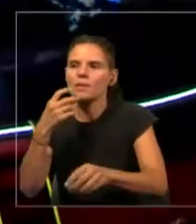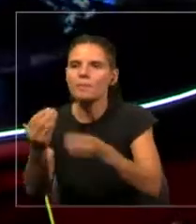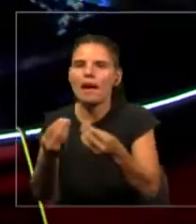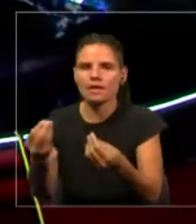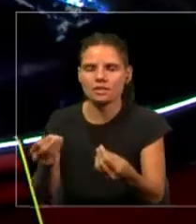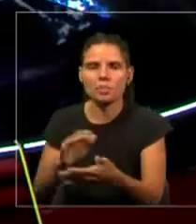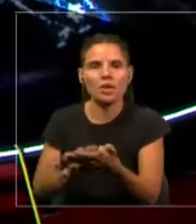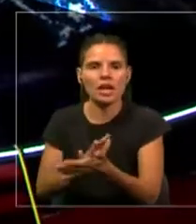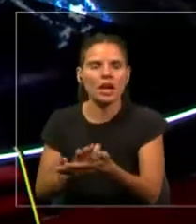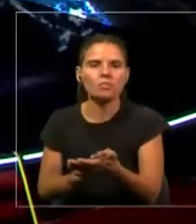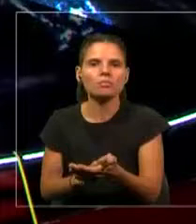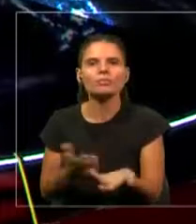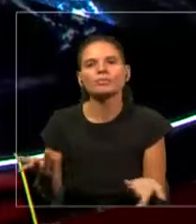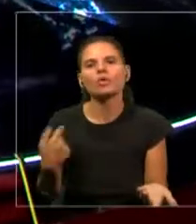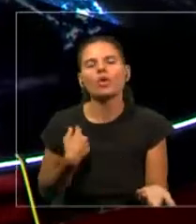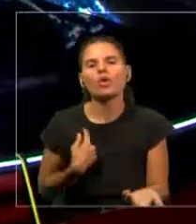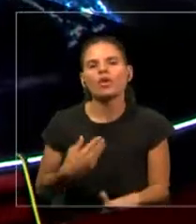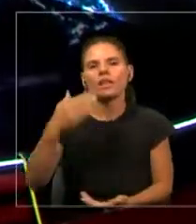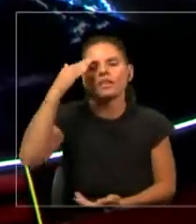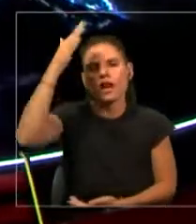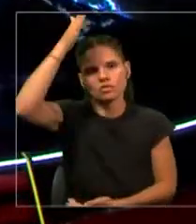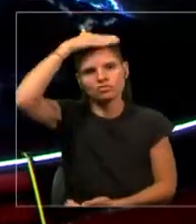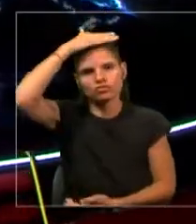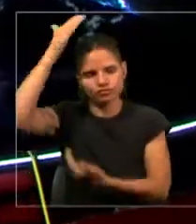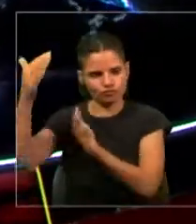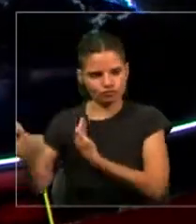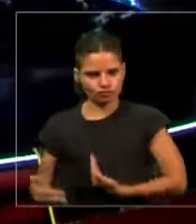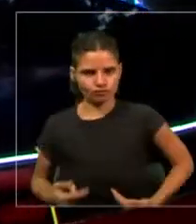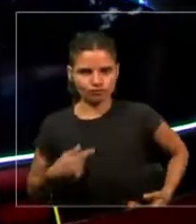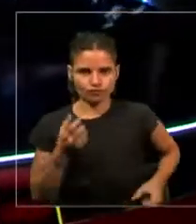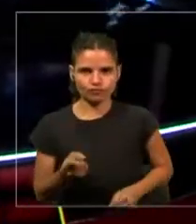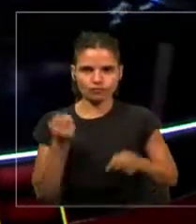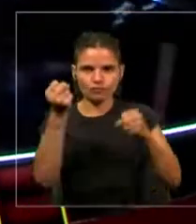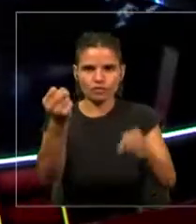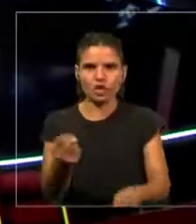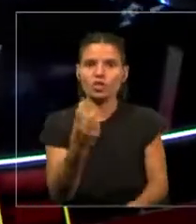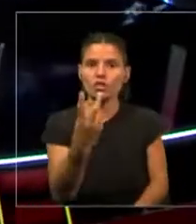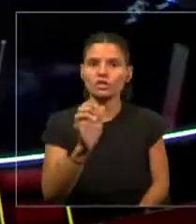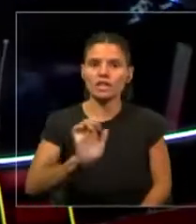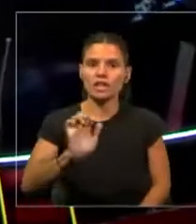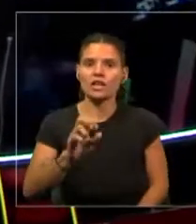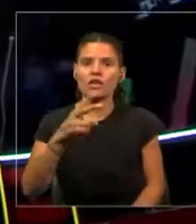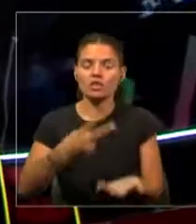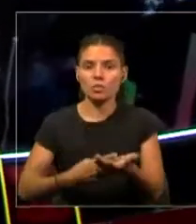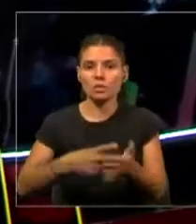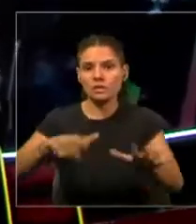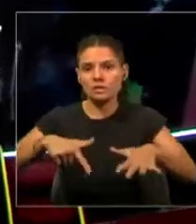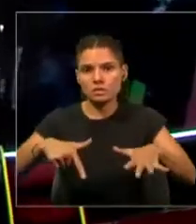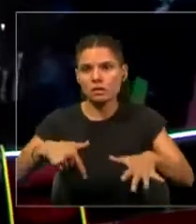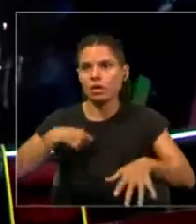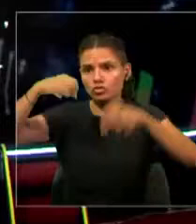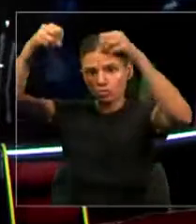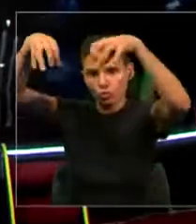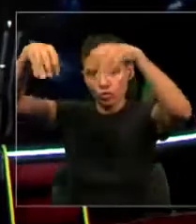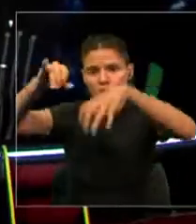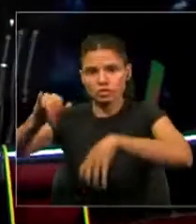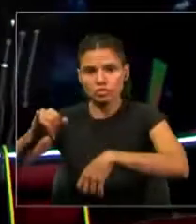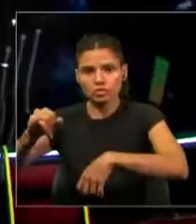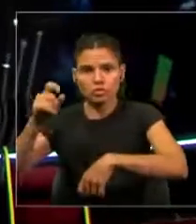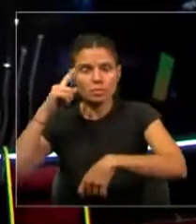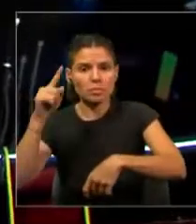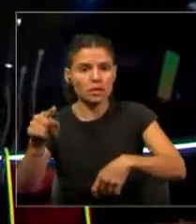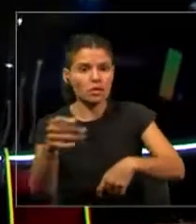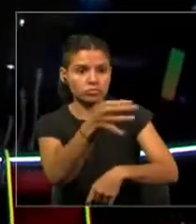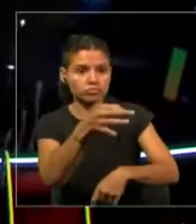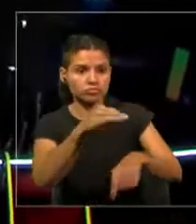la investidura de Donald Trump, el 21 de enero de 2017, creo, llovió. Pero en la comunicación de la Casa Blanca nos